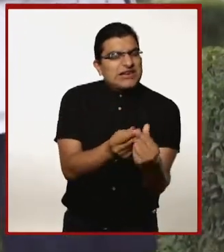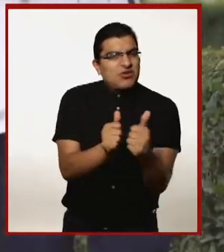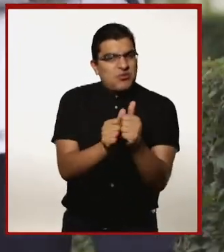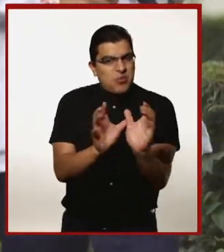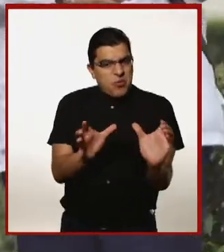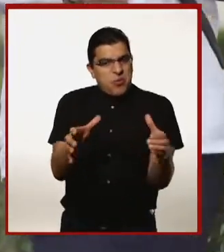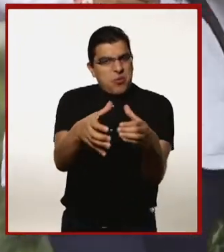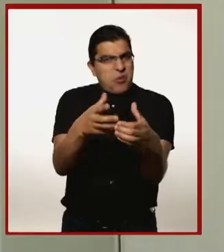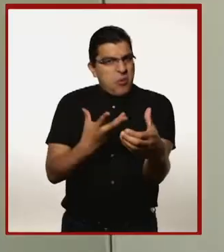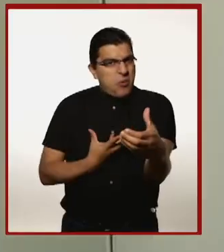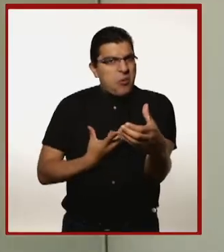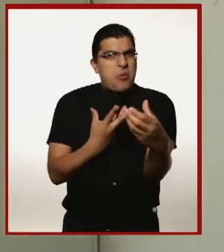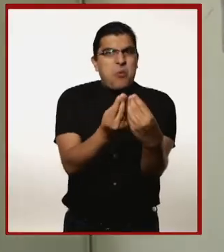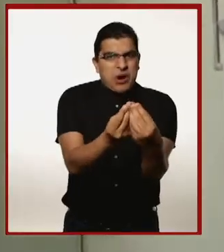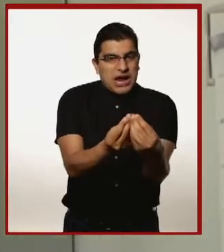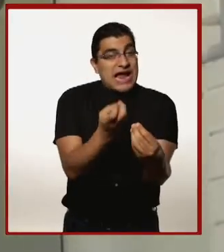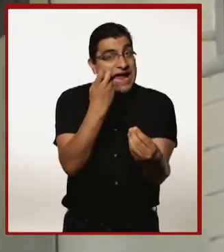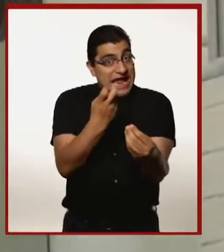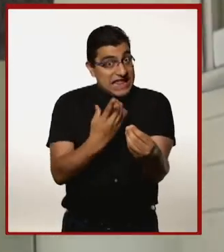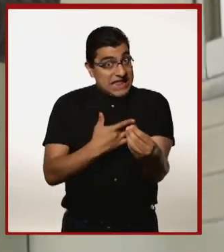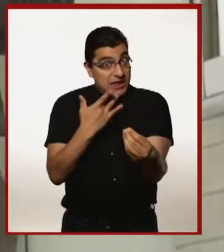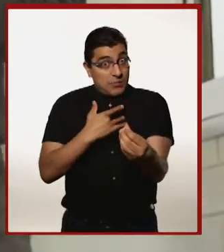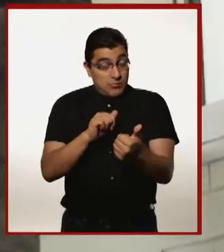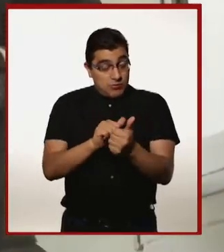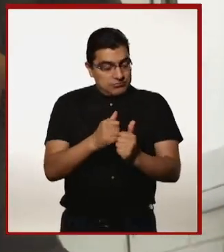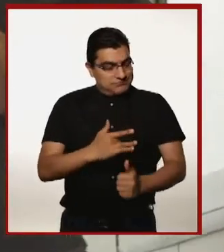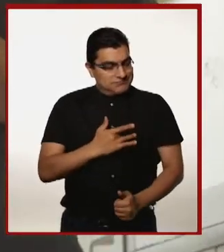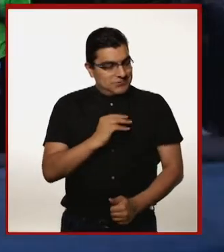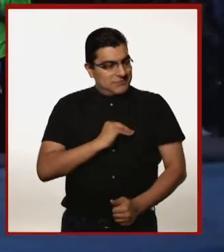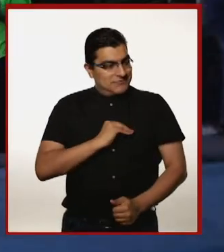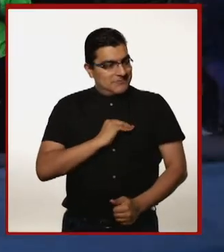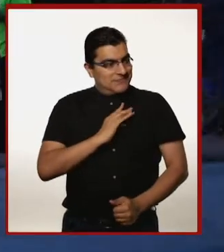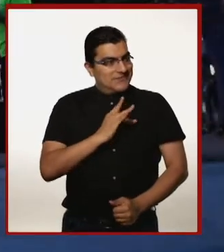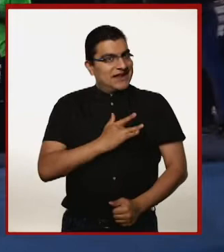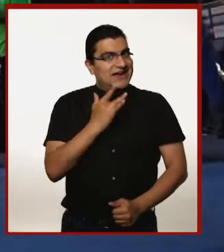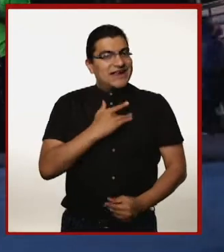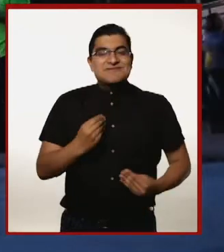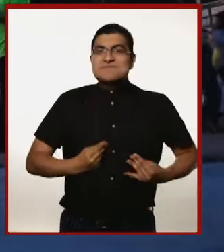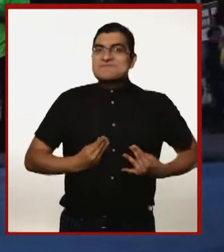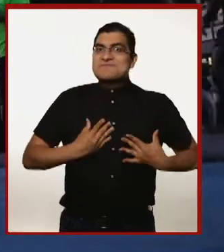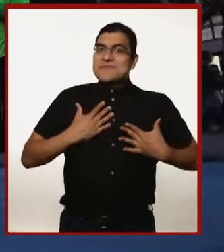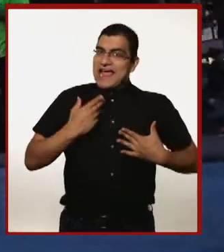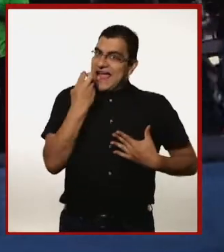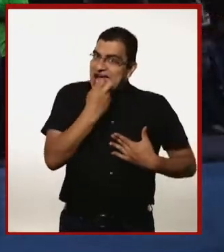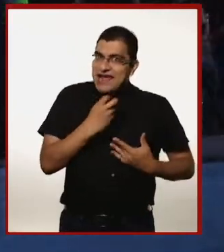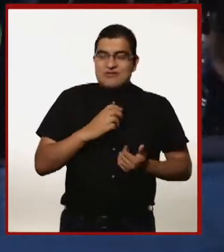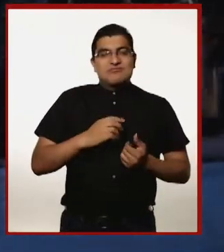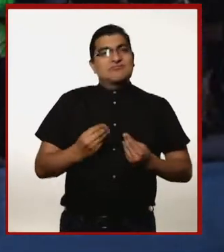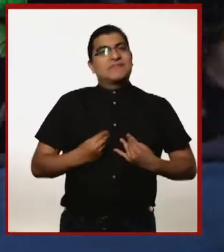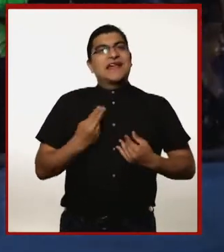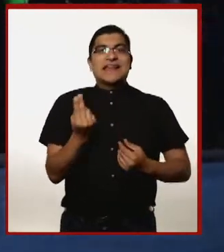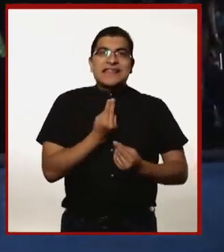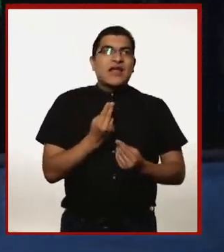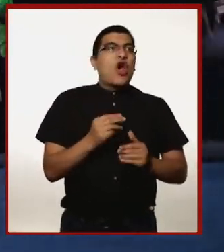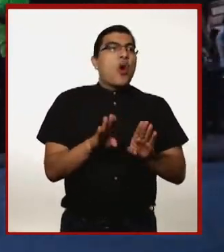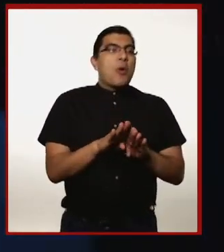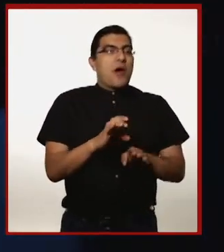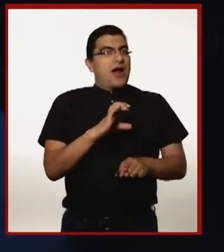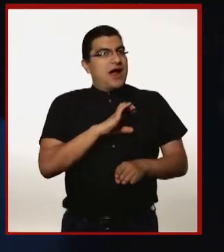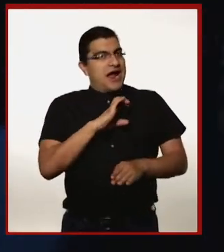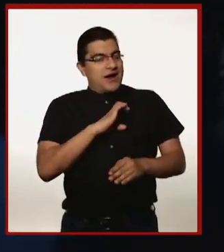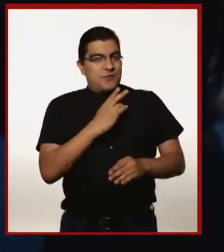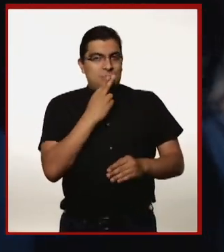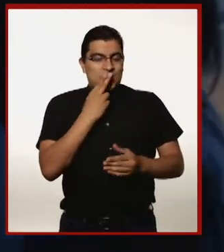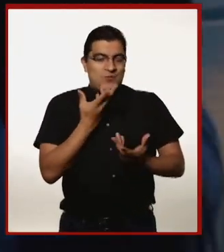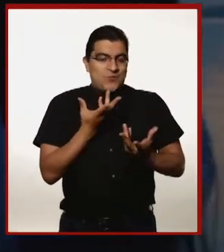hace sentir que formamos parte de algo, lo que aumenta nuestra autoestima y en ese sentido también pues, cubre ciertas necesidades de afecto